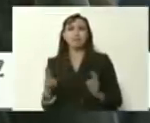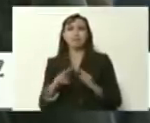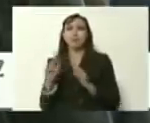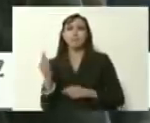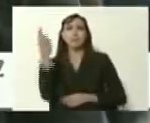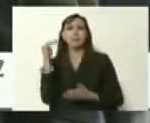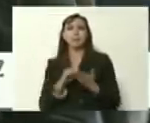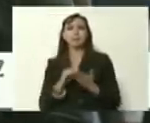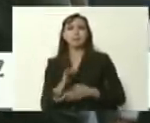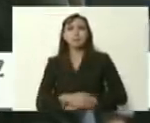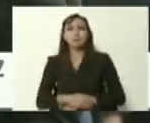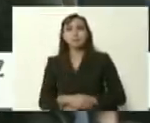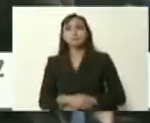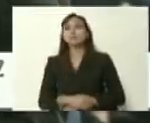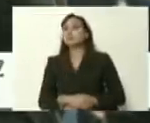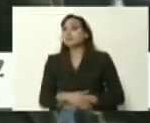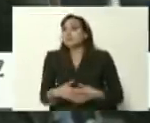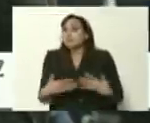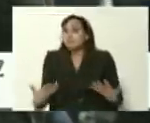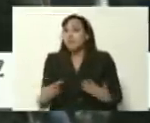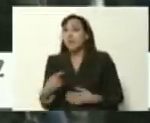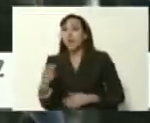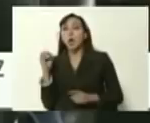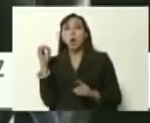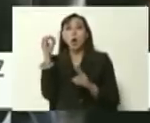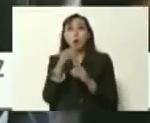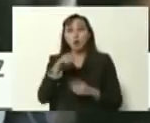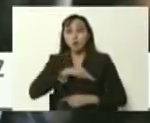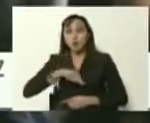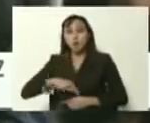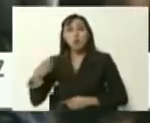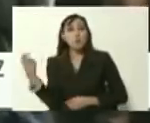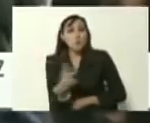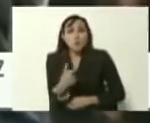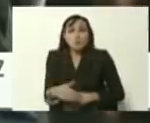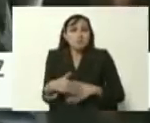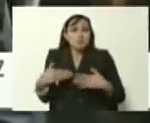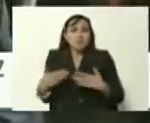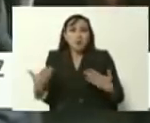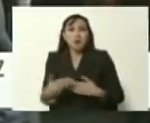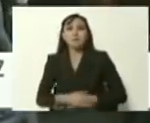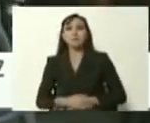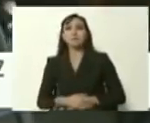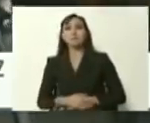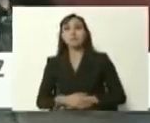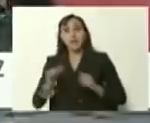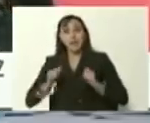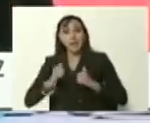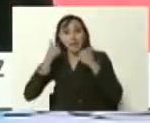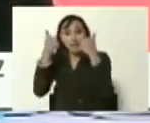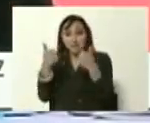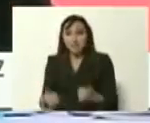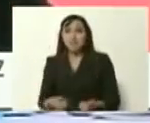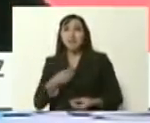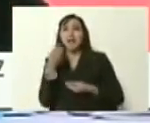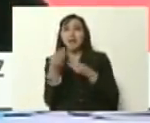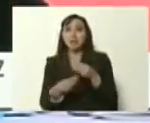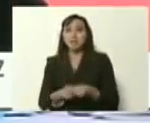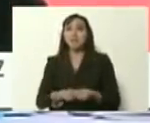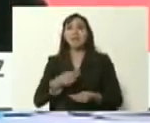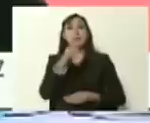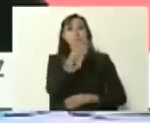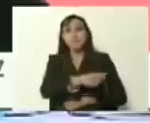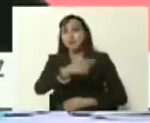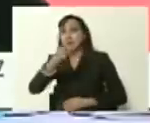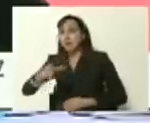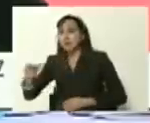vida. Eso quiere decir que el objetivo que estamos buscando, que estamos persiguiendo, es que empecemos a vernos